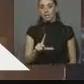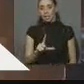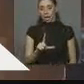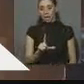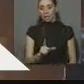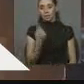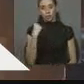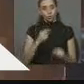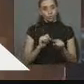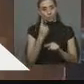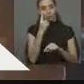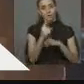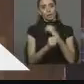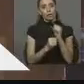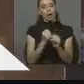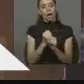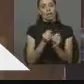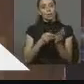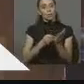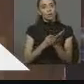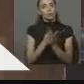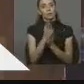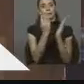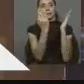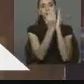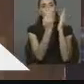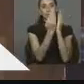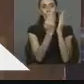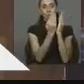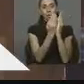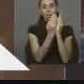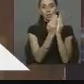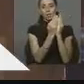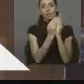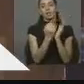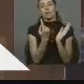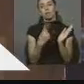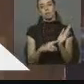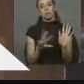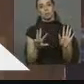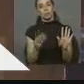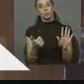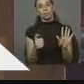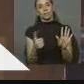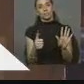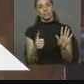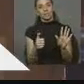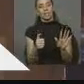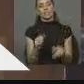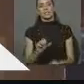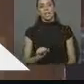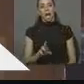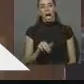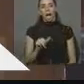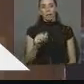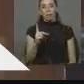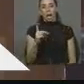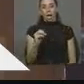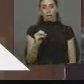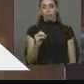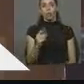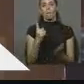en sus primeros años de estudio, y por ahí de los 60, en el caso de Armando específicamente